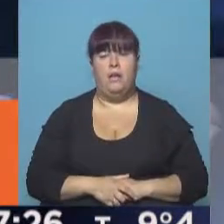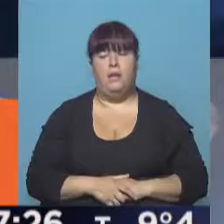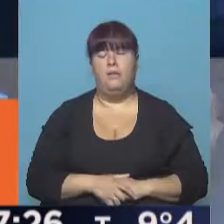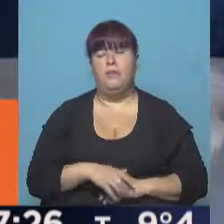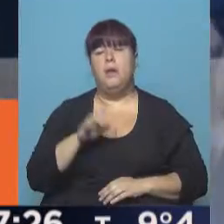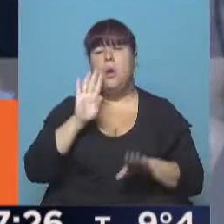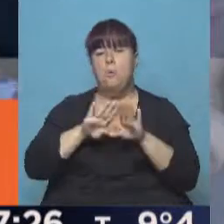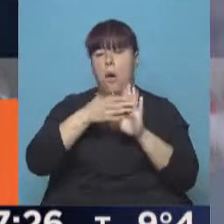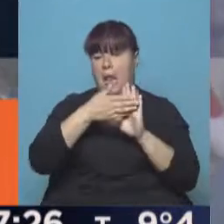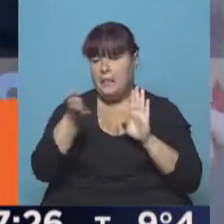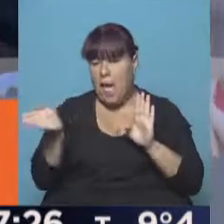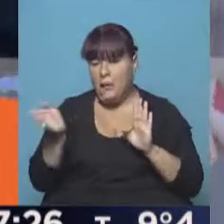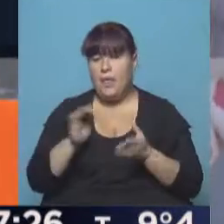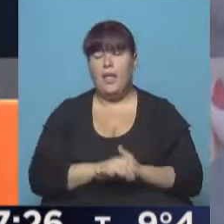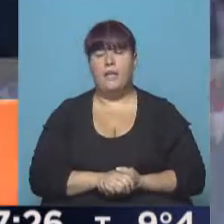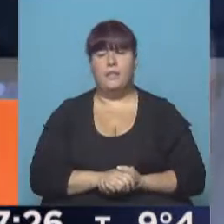abierte puerta.